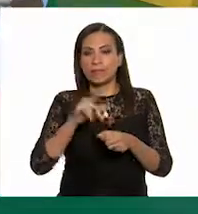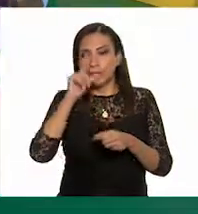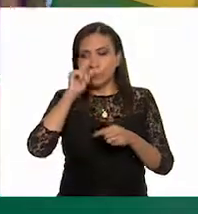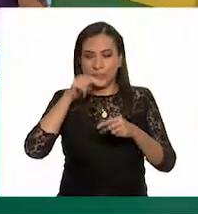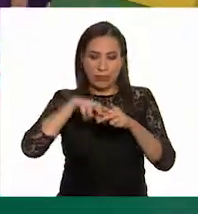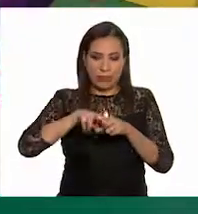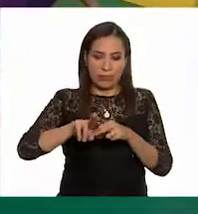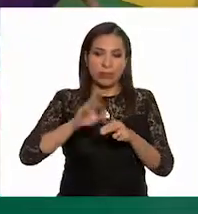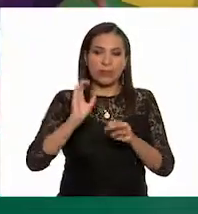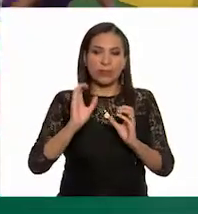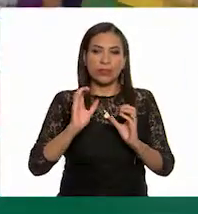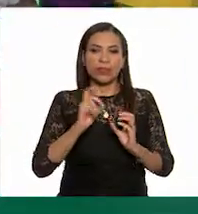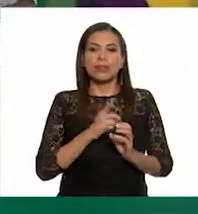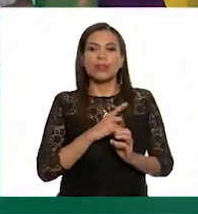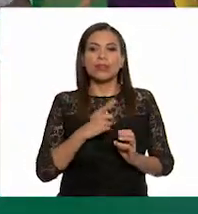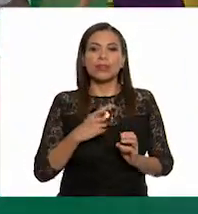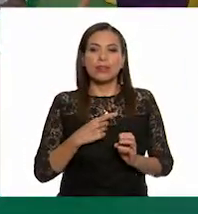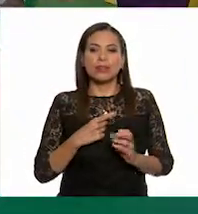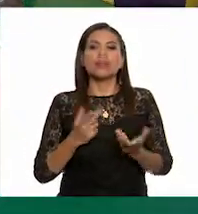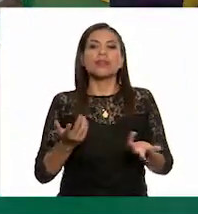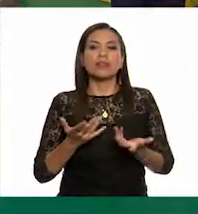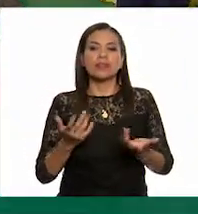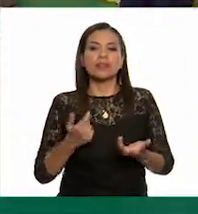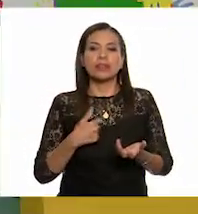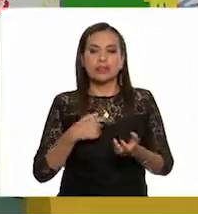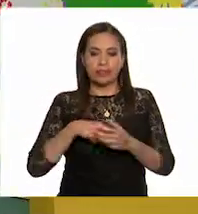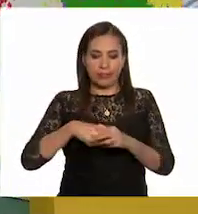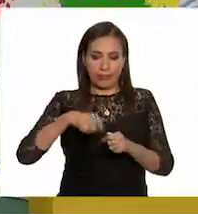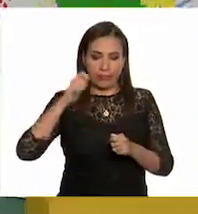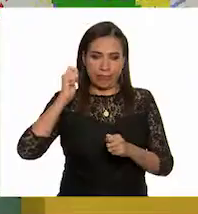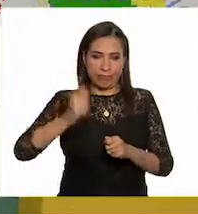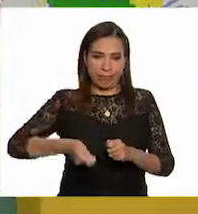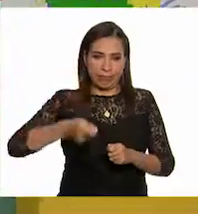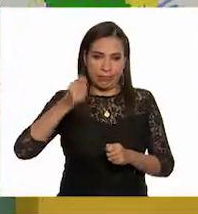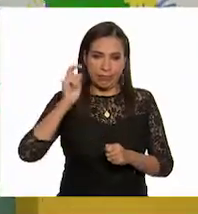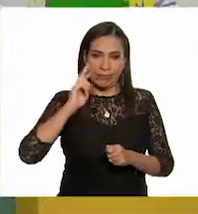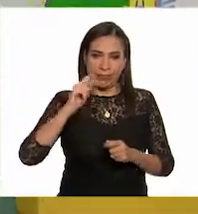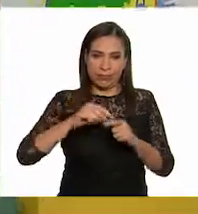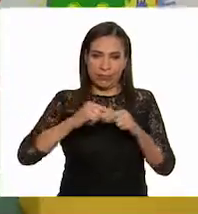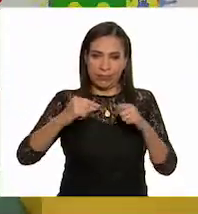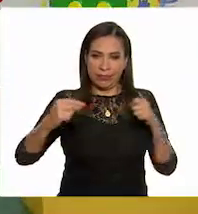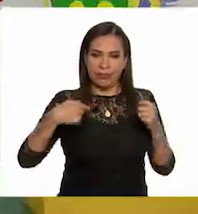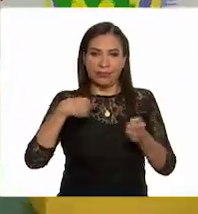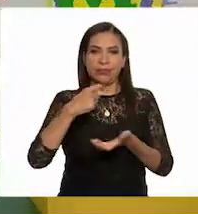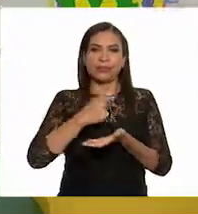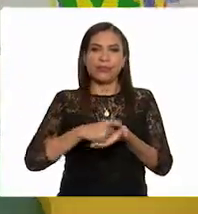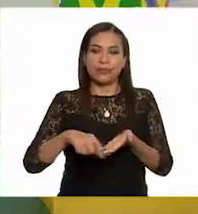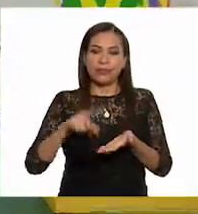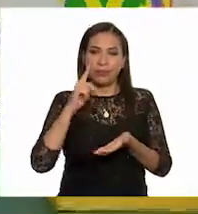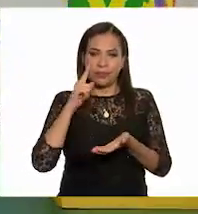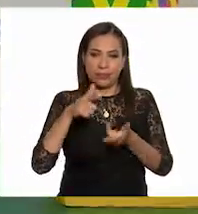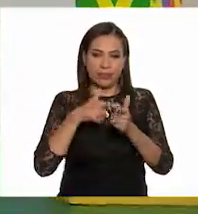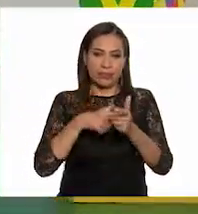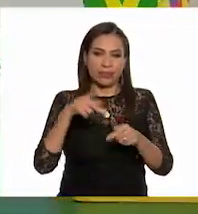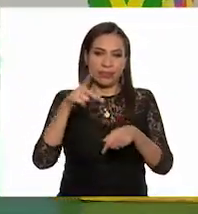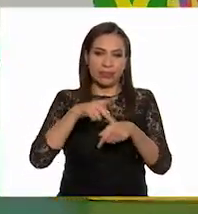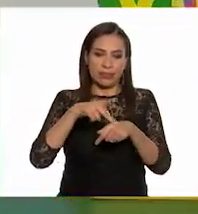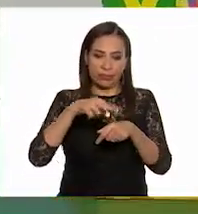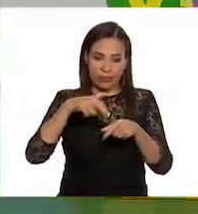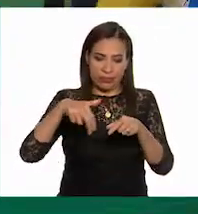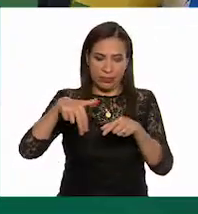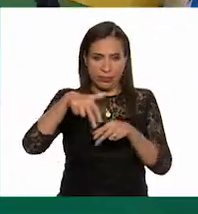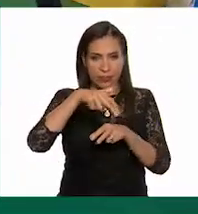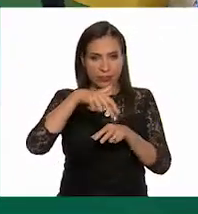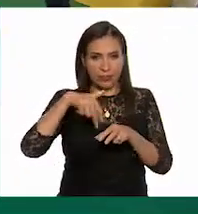Sí. ¿Sabes qué? Tendré que sacar mi látigo importado. Que acabo de comprar. Sigan pasando por las piedras